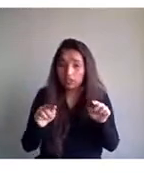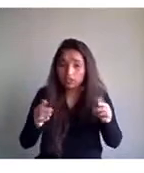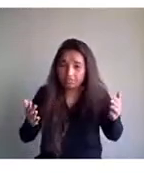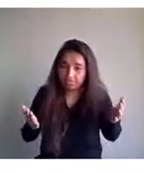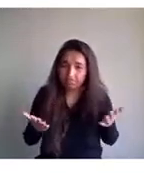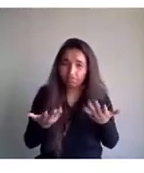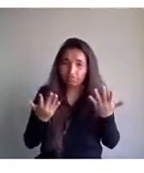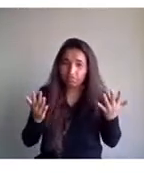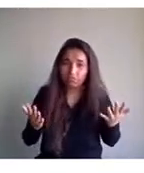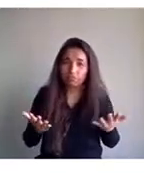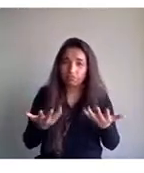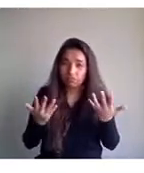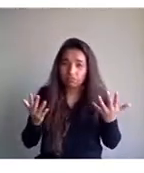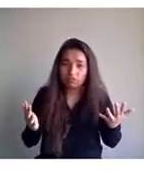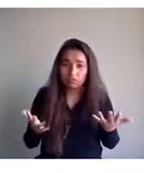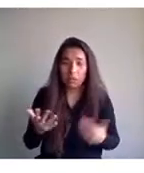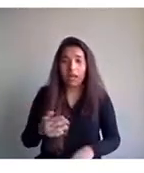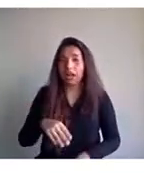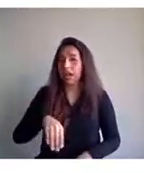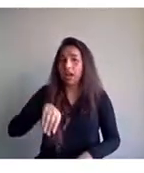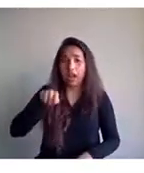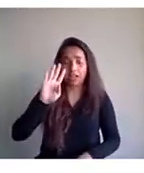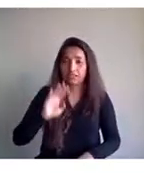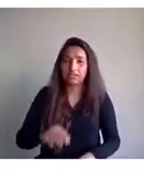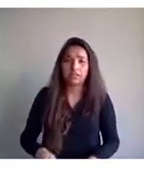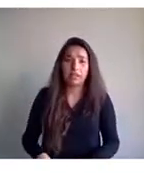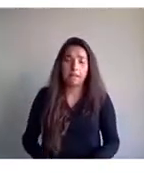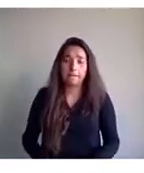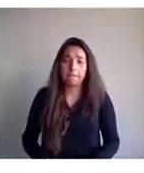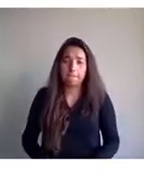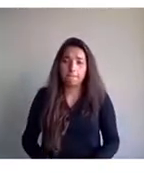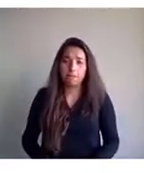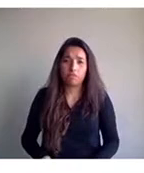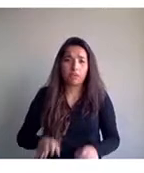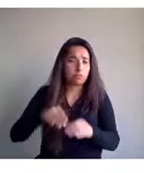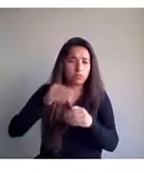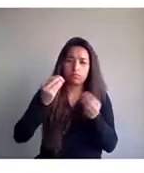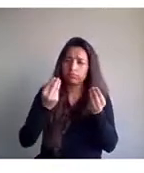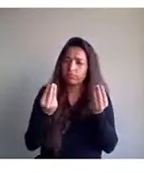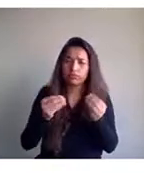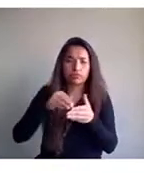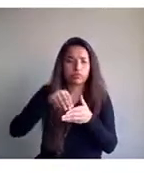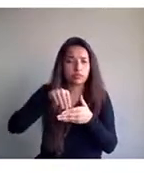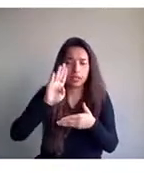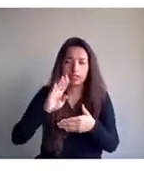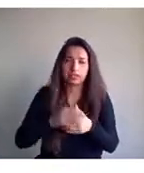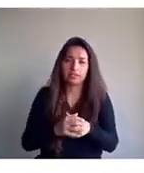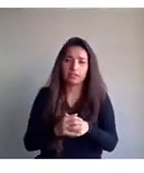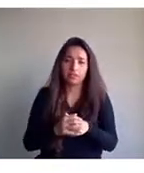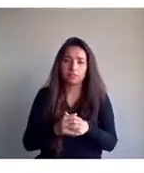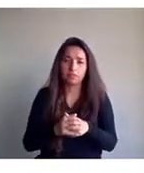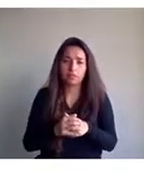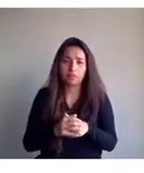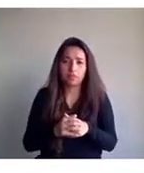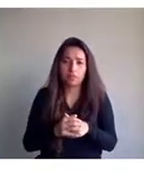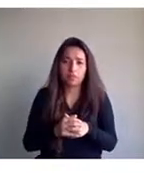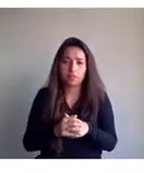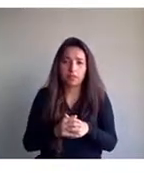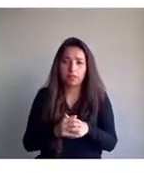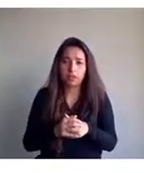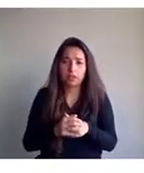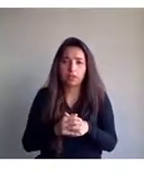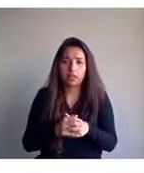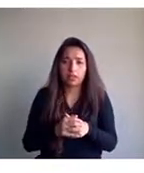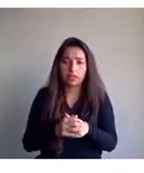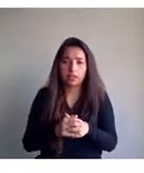poco que yo creo que es el el segundo en la segunda gran construcción que se hace con esta capacitación de hoy en que esto no es un problema de cierre de